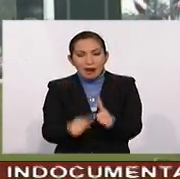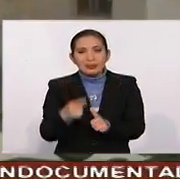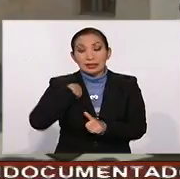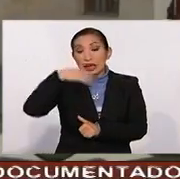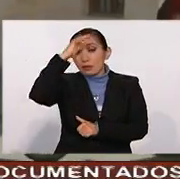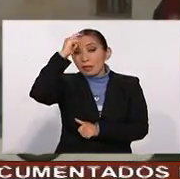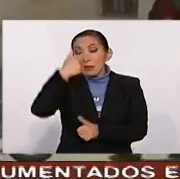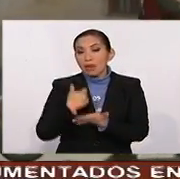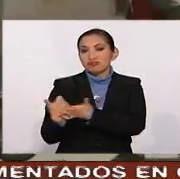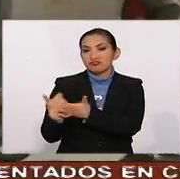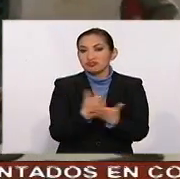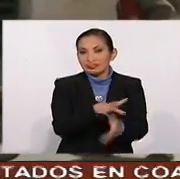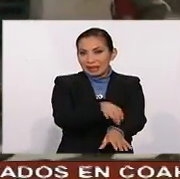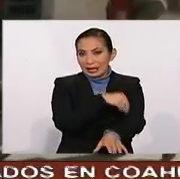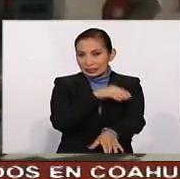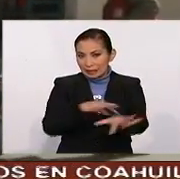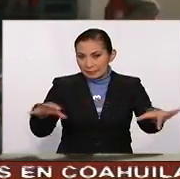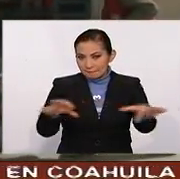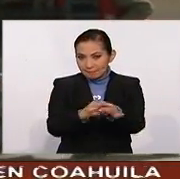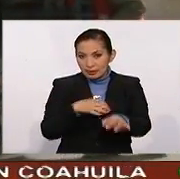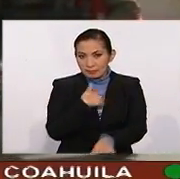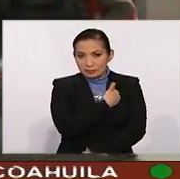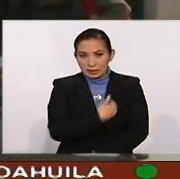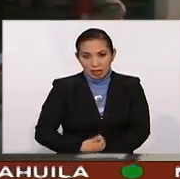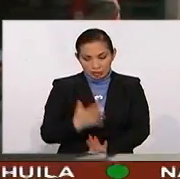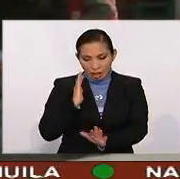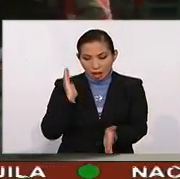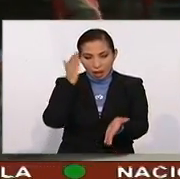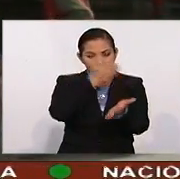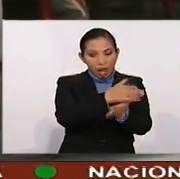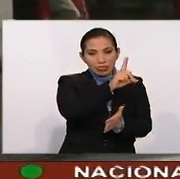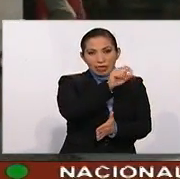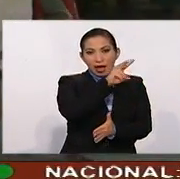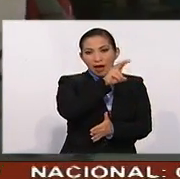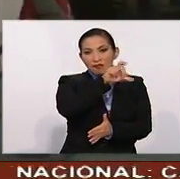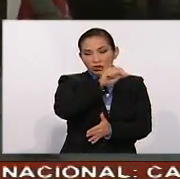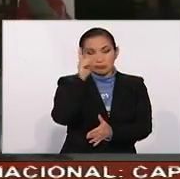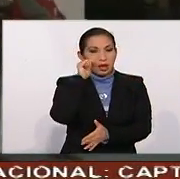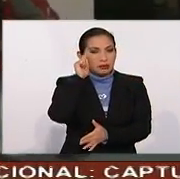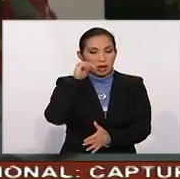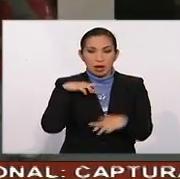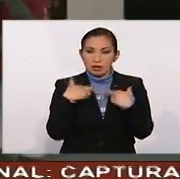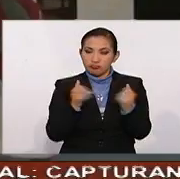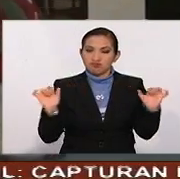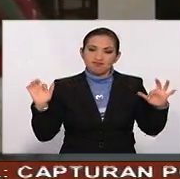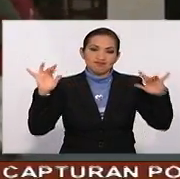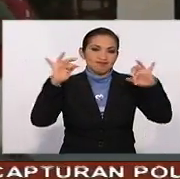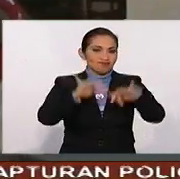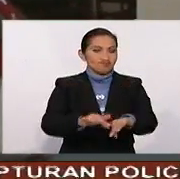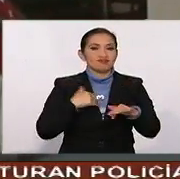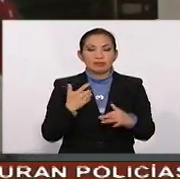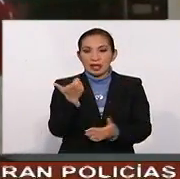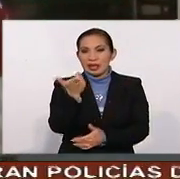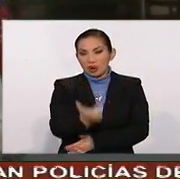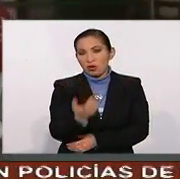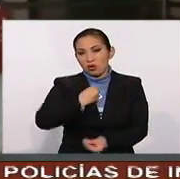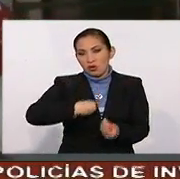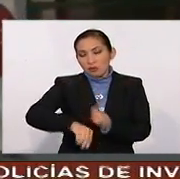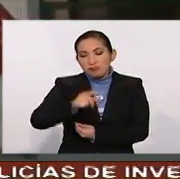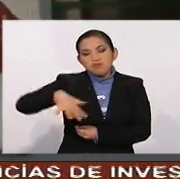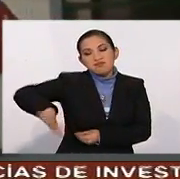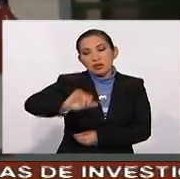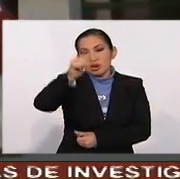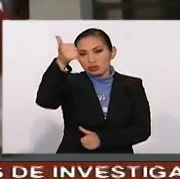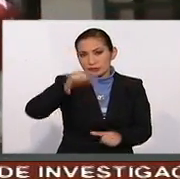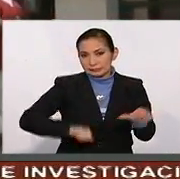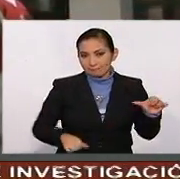acuerdos para la cooperación energética. El presidente ya viaja a Davos, donde mañana participará en la sesión plenaria del Foro Económico, entre